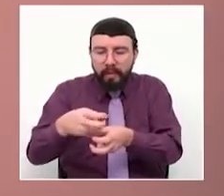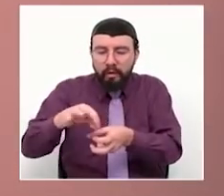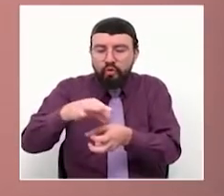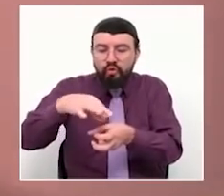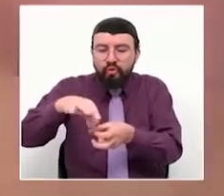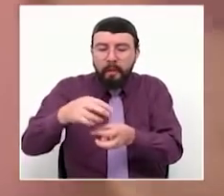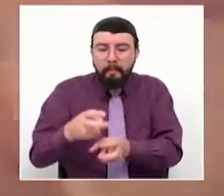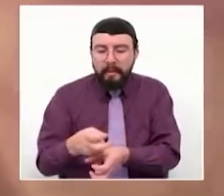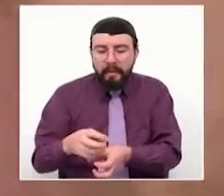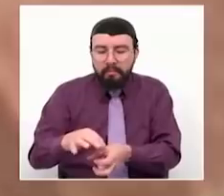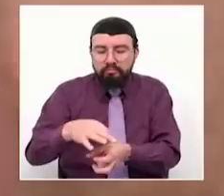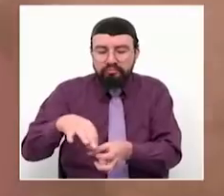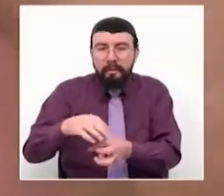si esto no tiene la capacidad